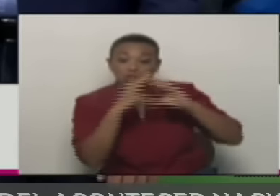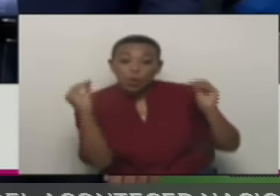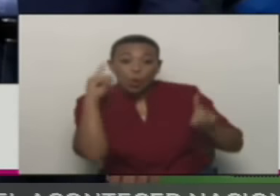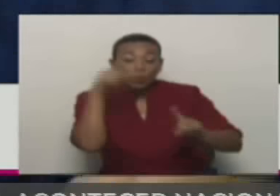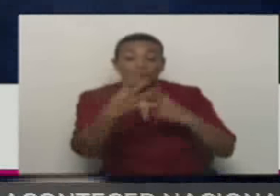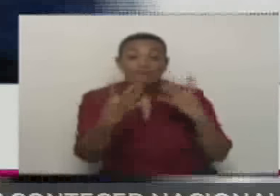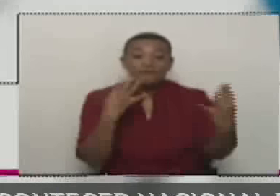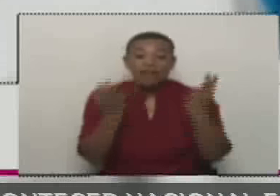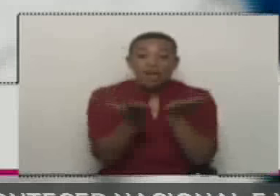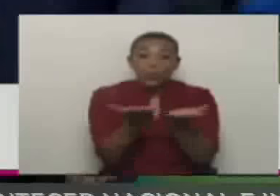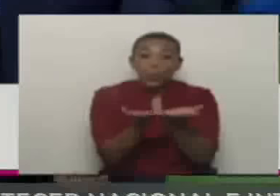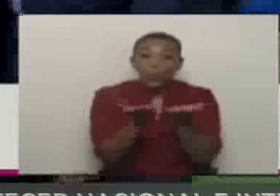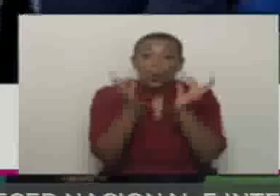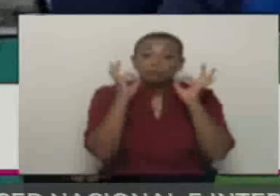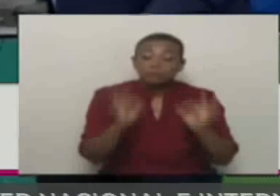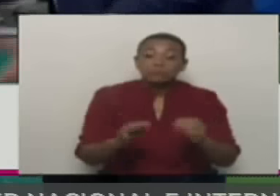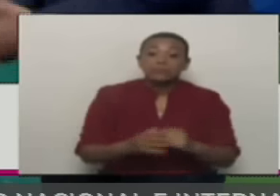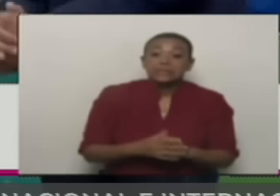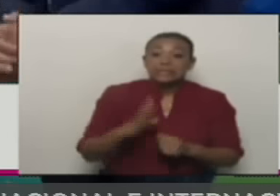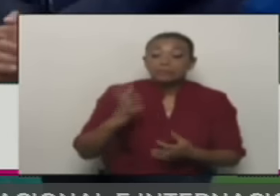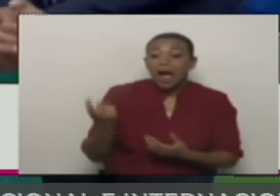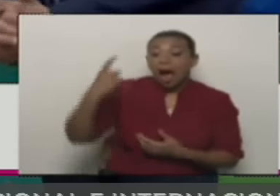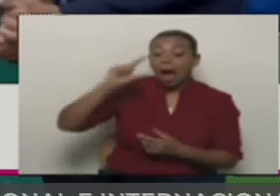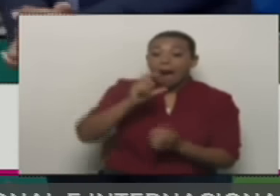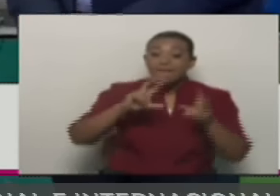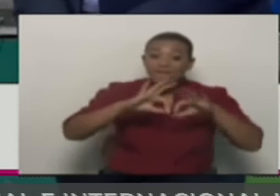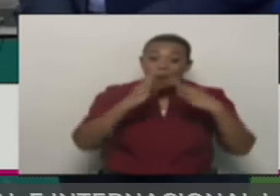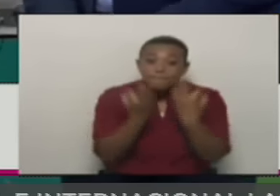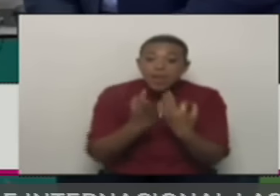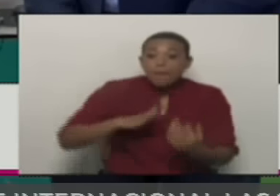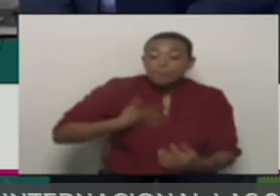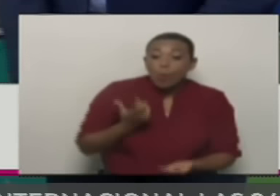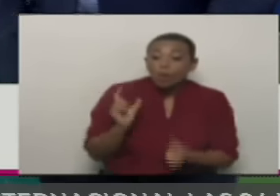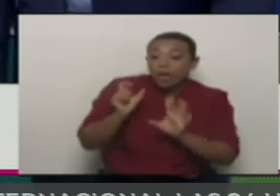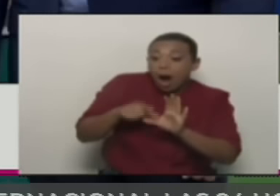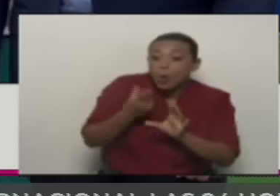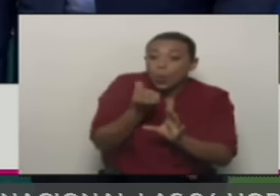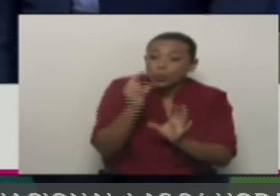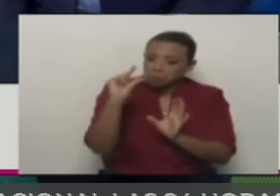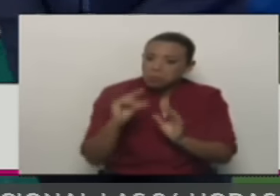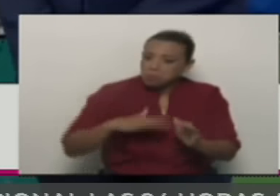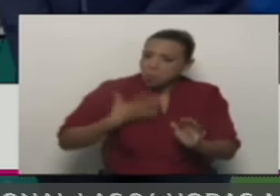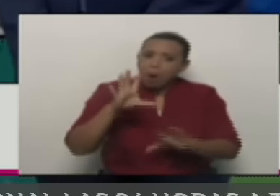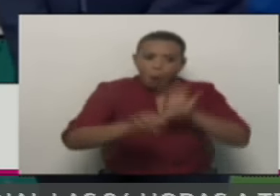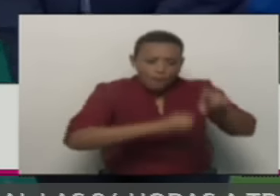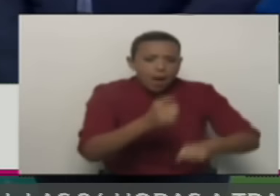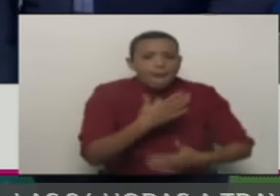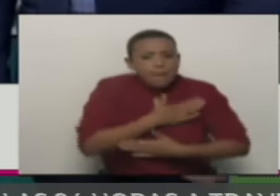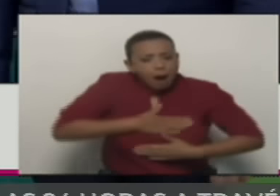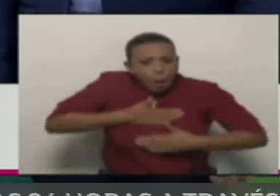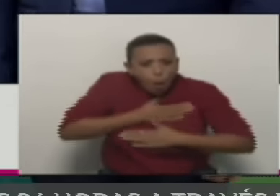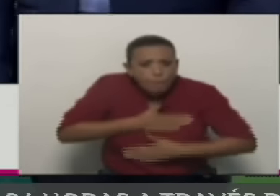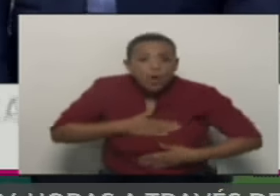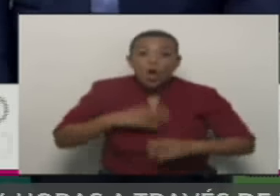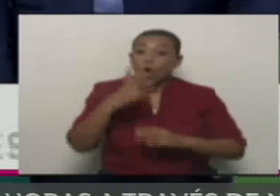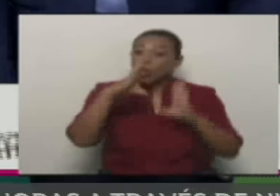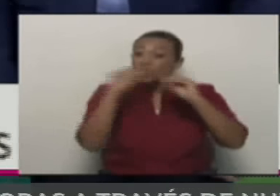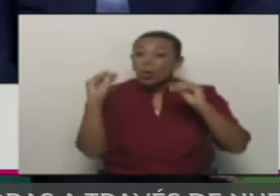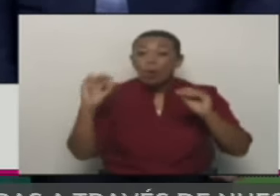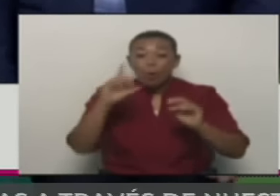ferias escolares. Y muy importante el ahorro que tiene la familia venezolana. Además del ahorro, tenemos que garantizar, como todos los años, bueno, un